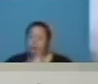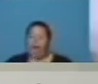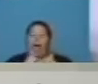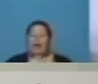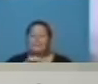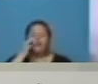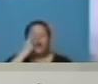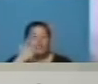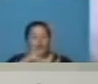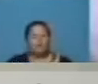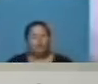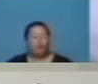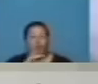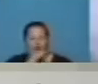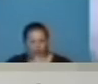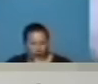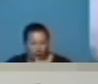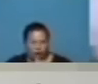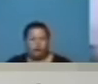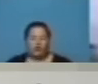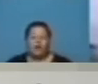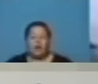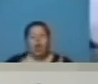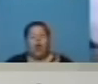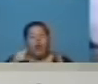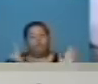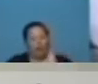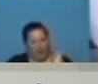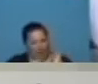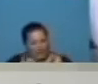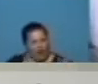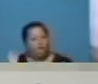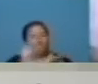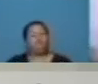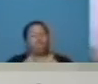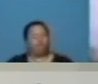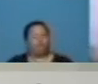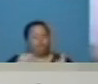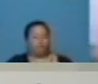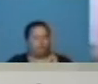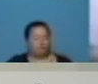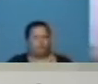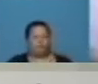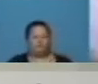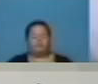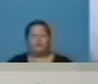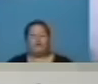artículo 43, inciso 14, tiene rango constitucional, está compuesta por el